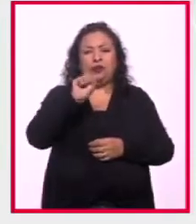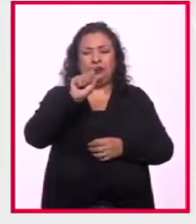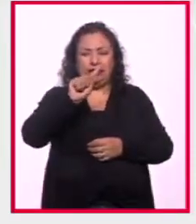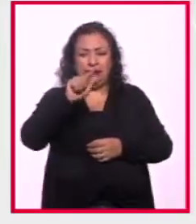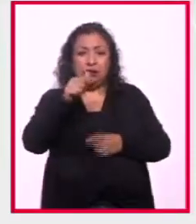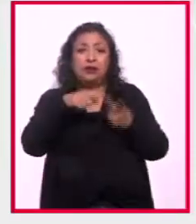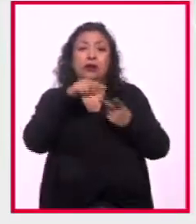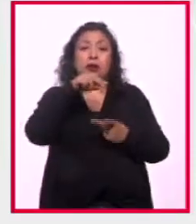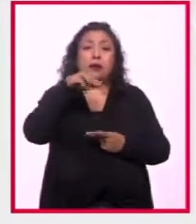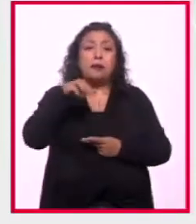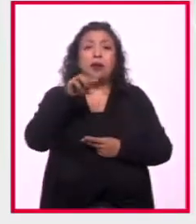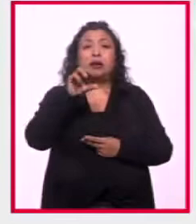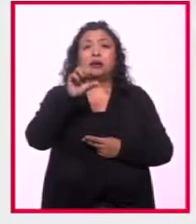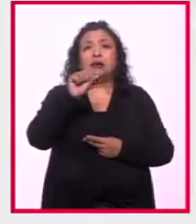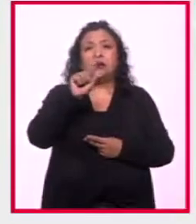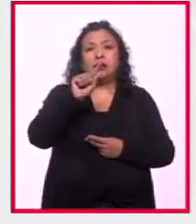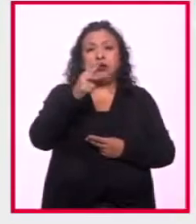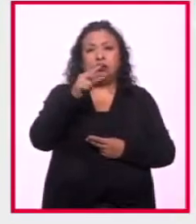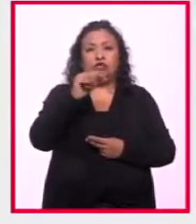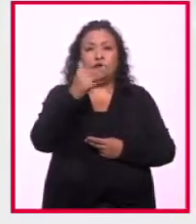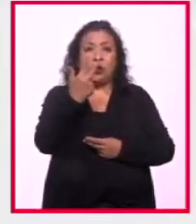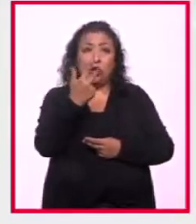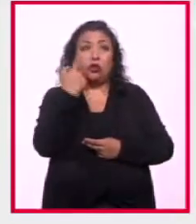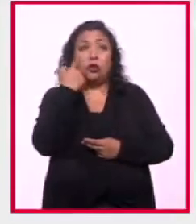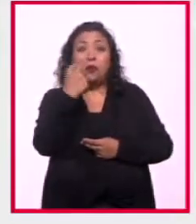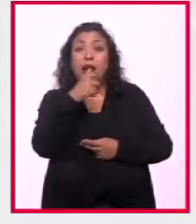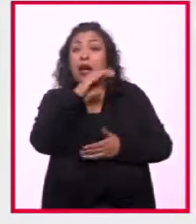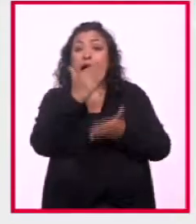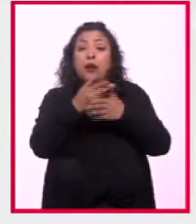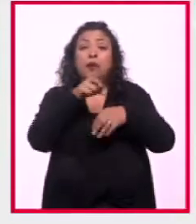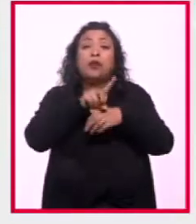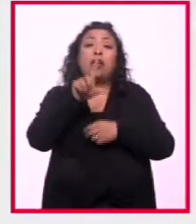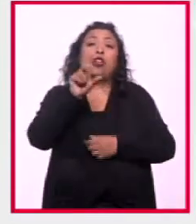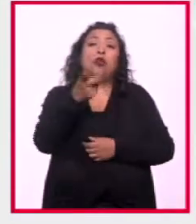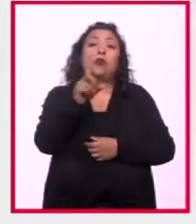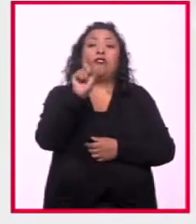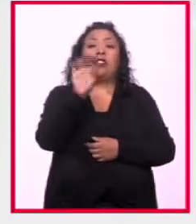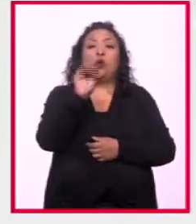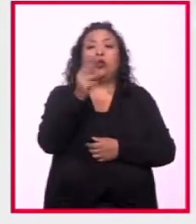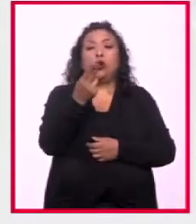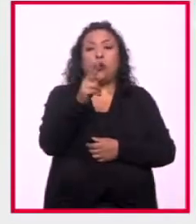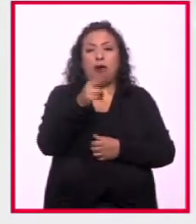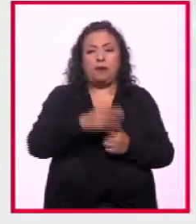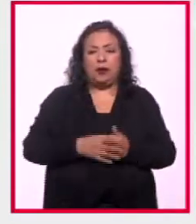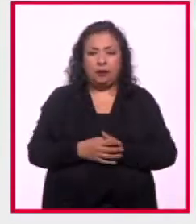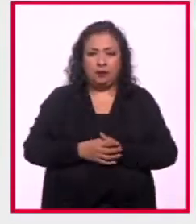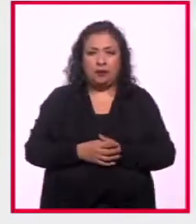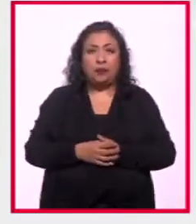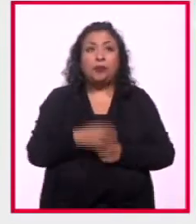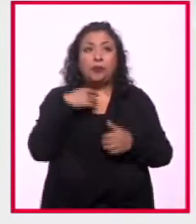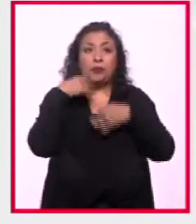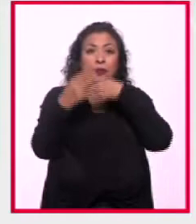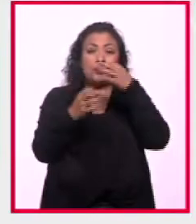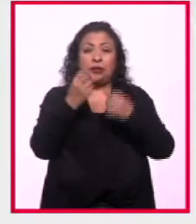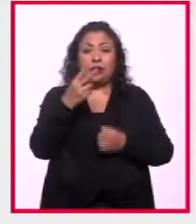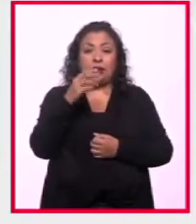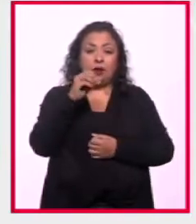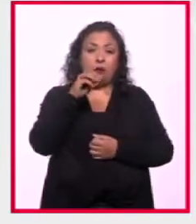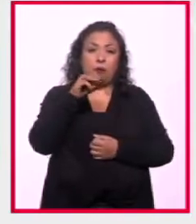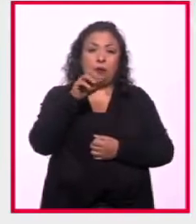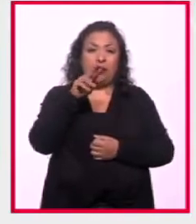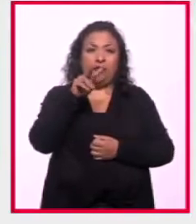78-58 express donde se exhibirán hasta el domingo 24 de noviembre matices 22 o